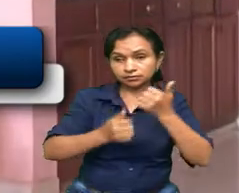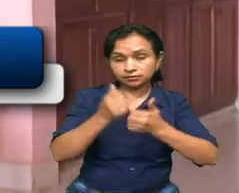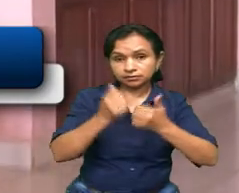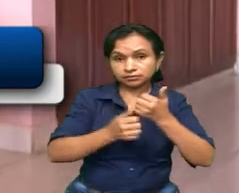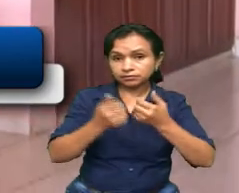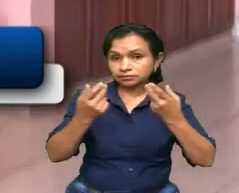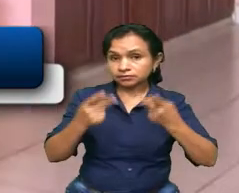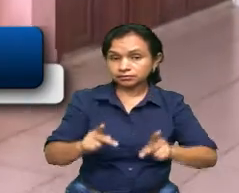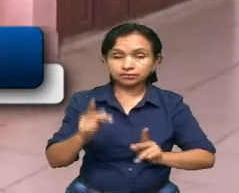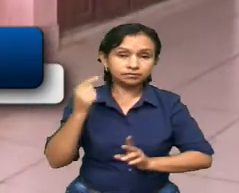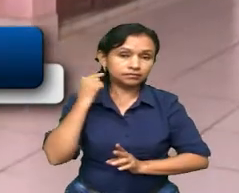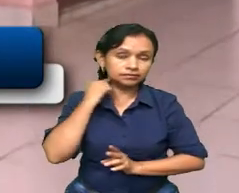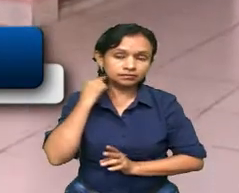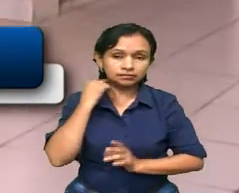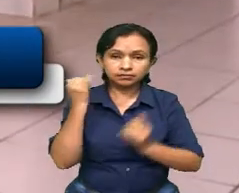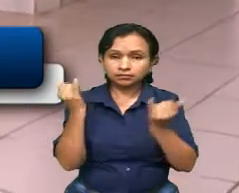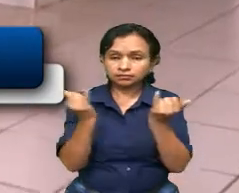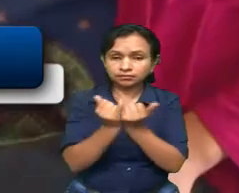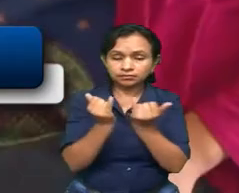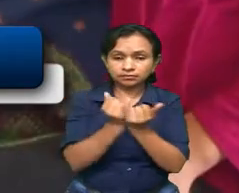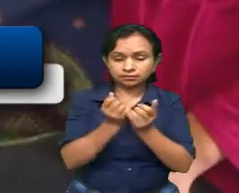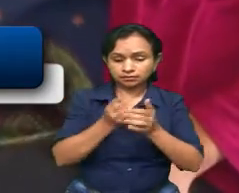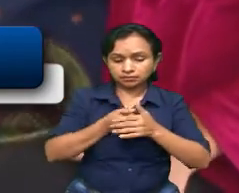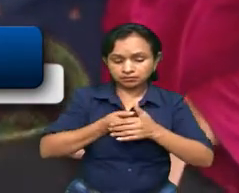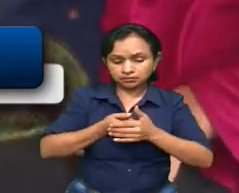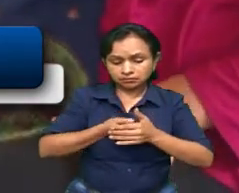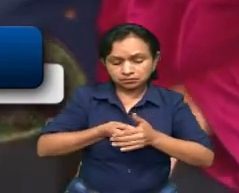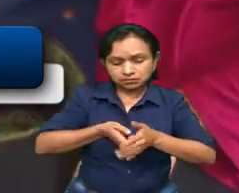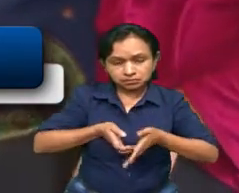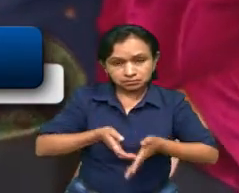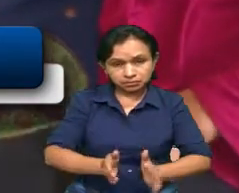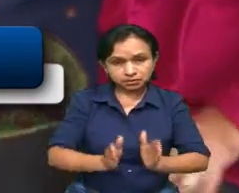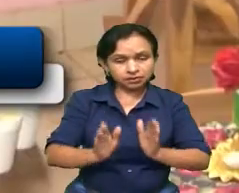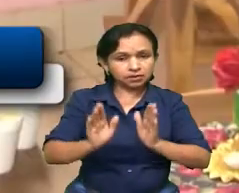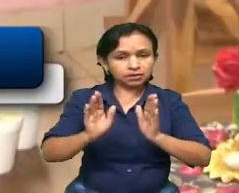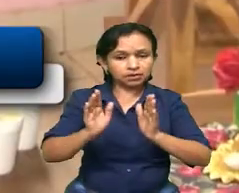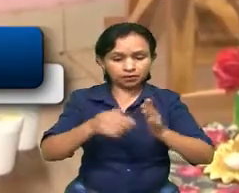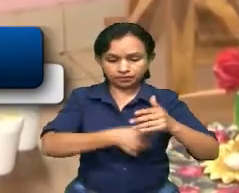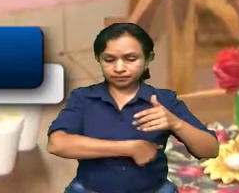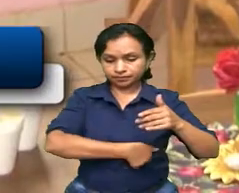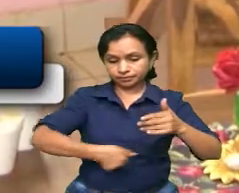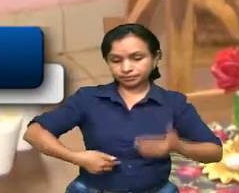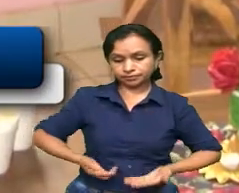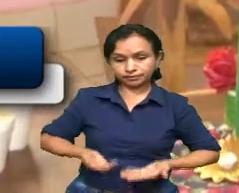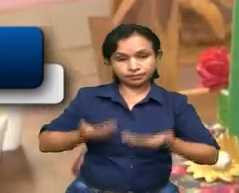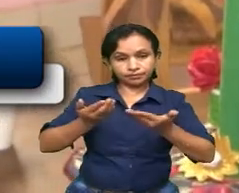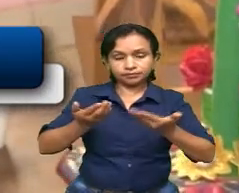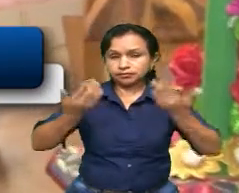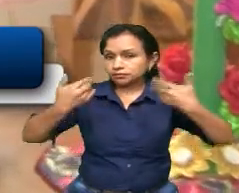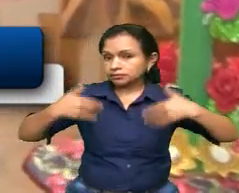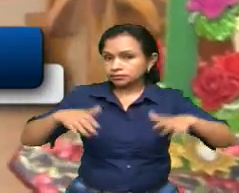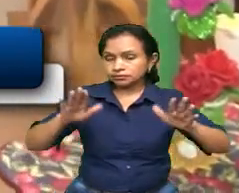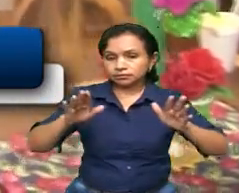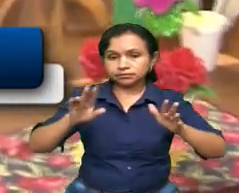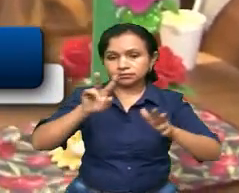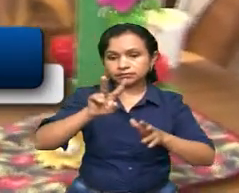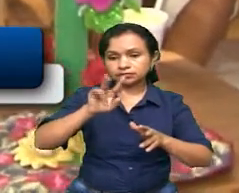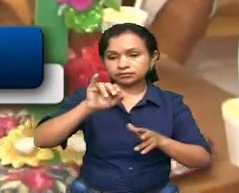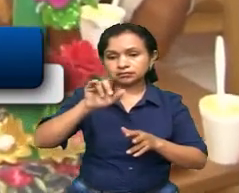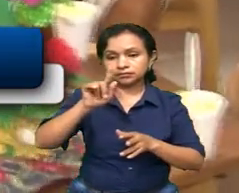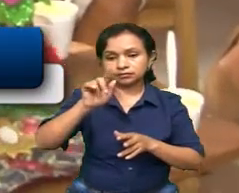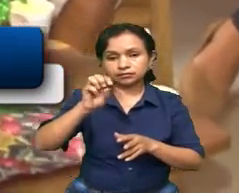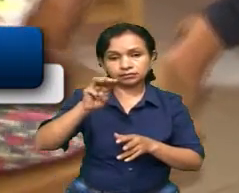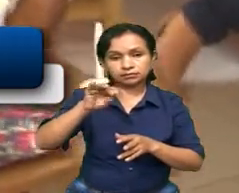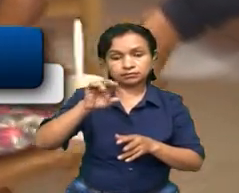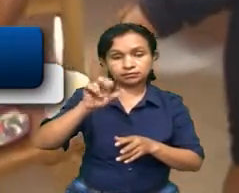pero siempre igual, sea parto normal o cesárea, es igual, incluso que siempre se necesita vitamina C para que